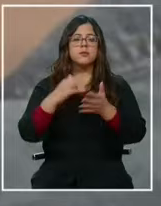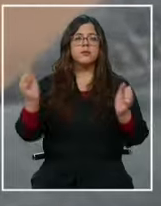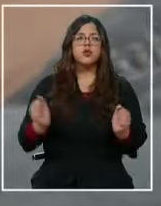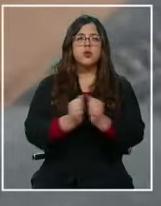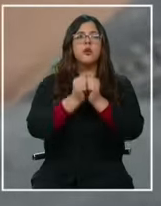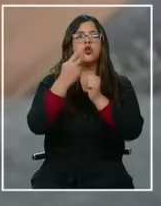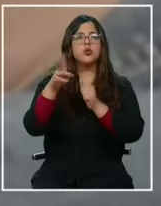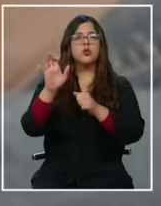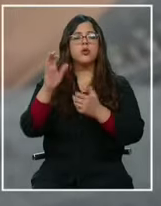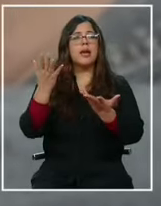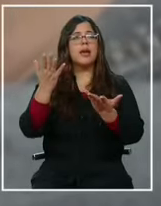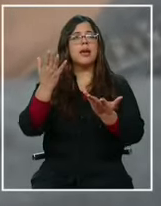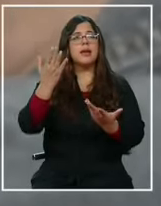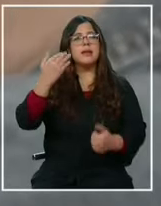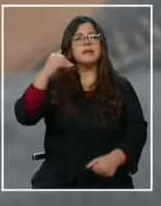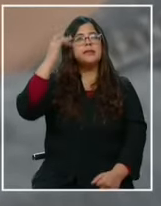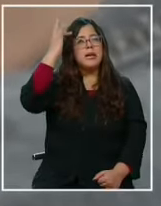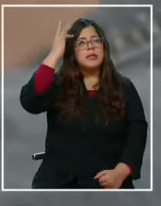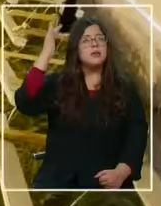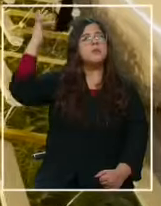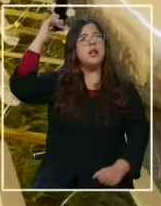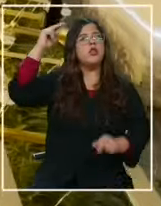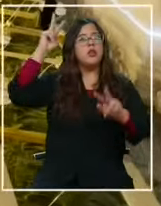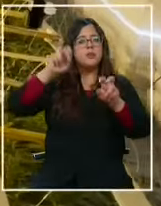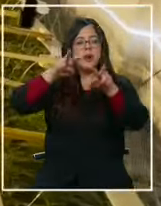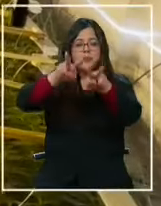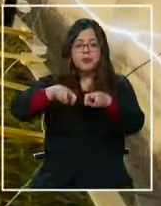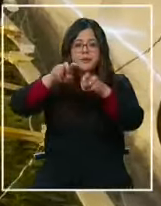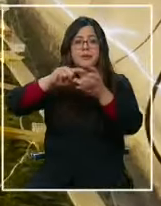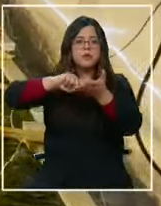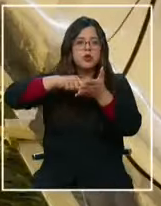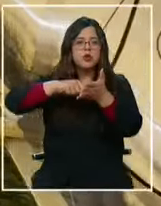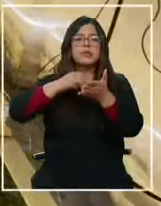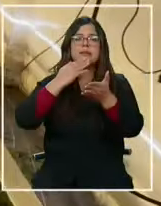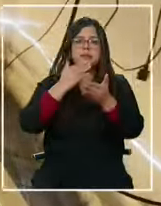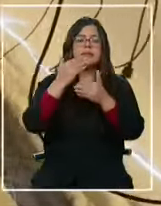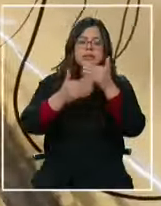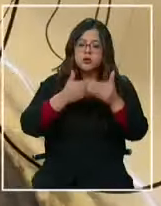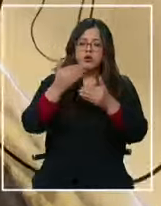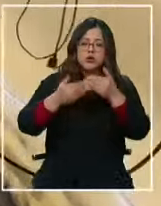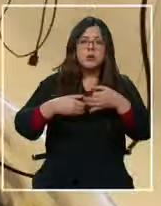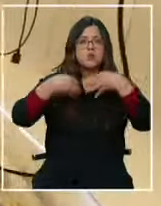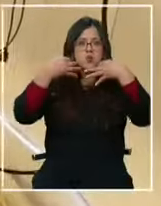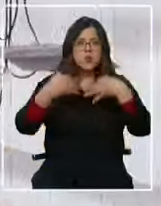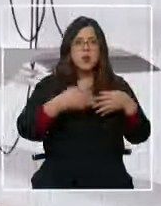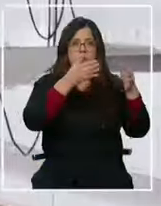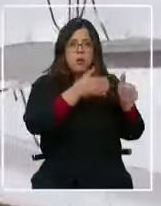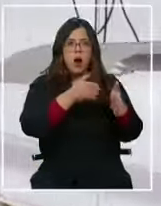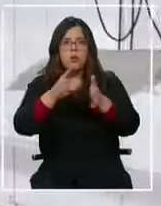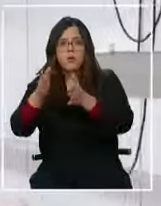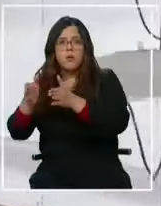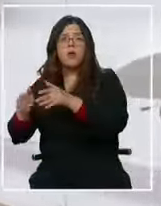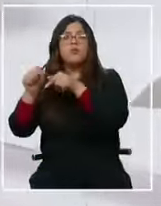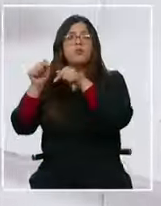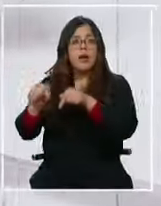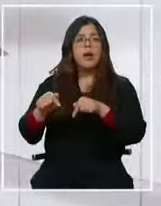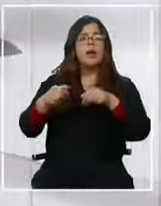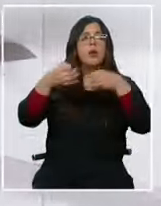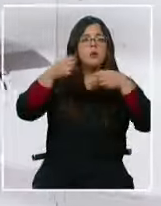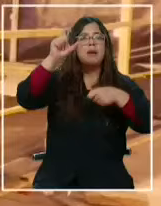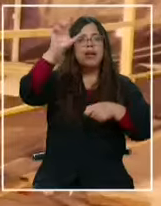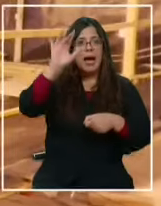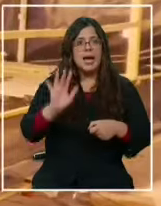compañero, el experto en el cultivo de la marihuana, utilizando tecnología y procedimientos altamente estructurados, todas